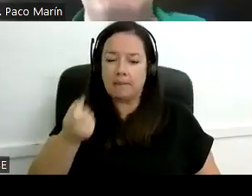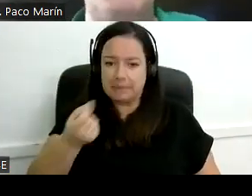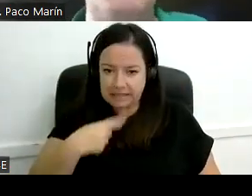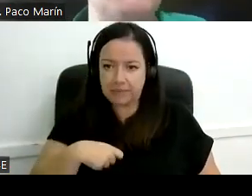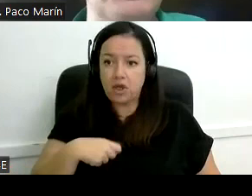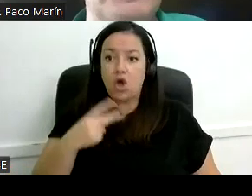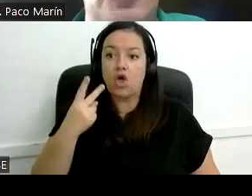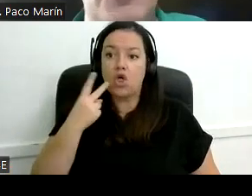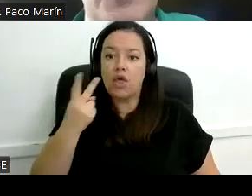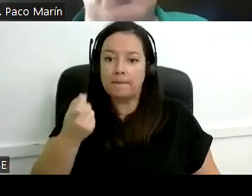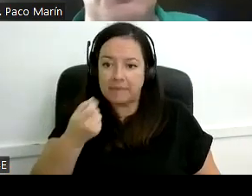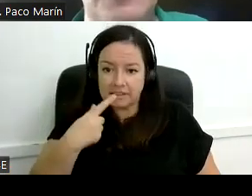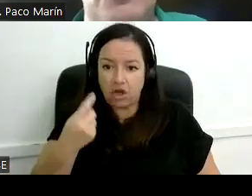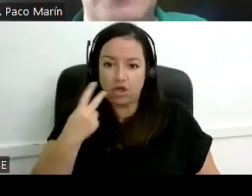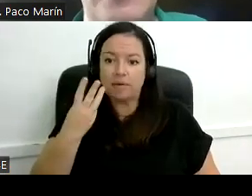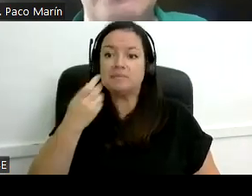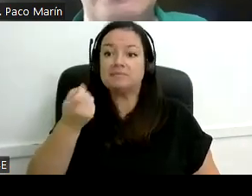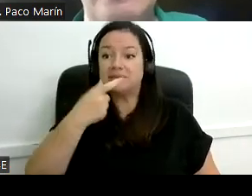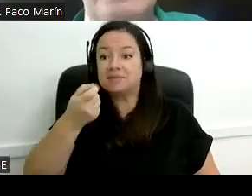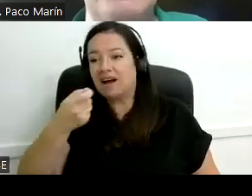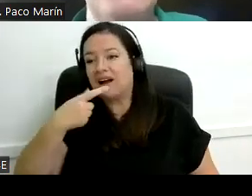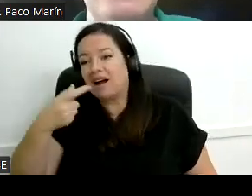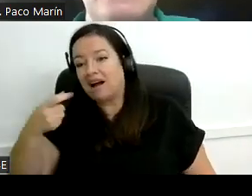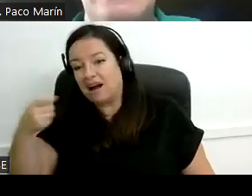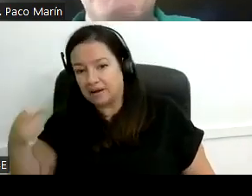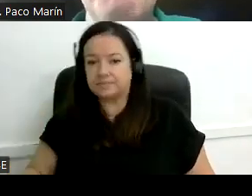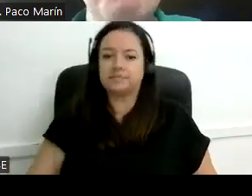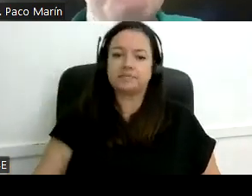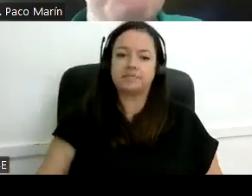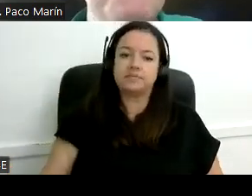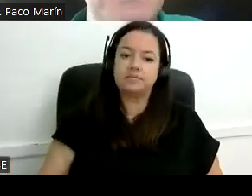2,5 días más o menos, que tomasen algún tranquilizante.